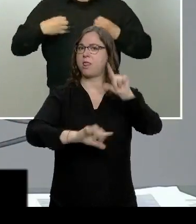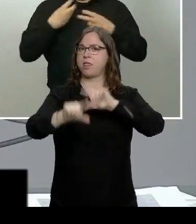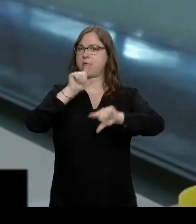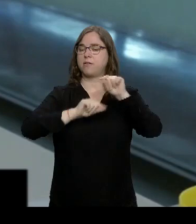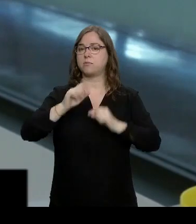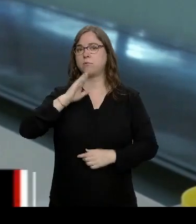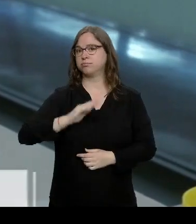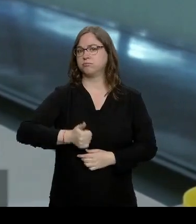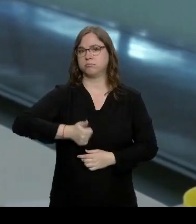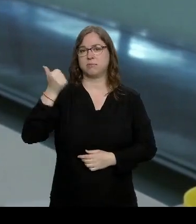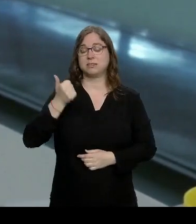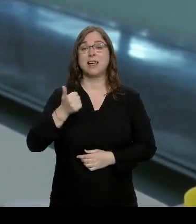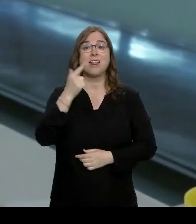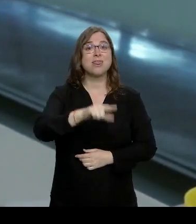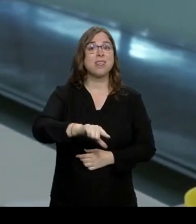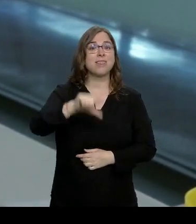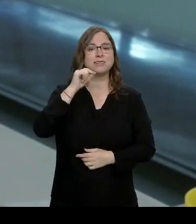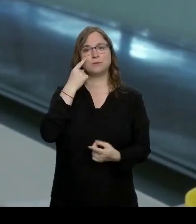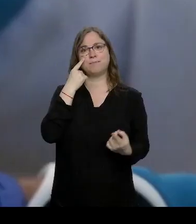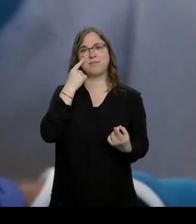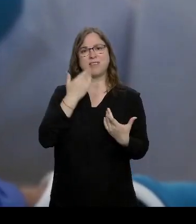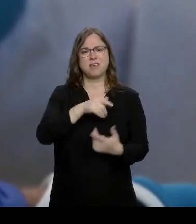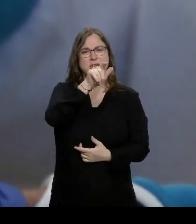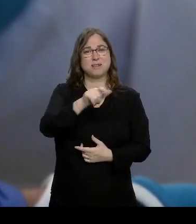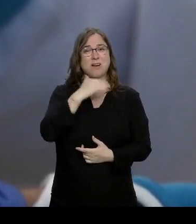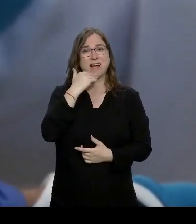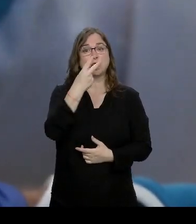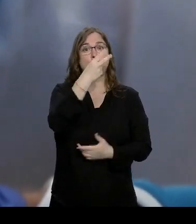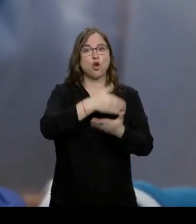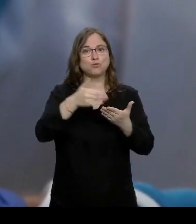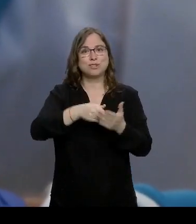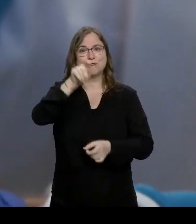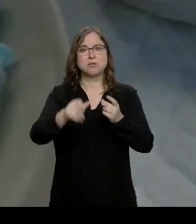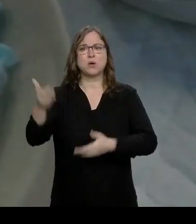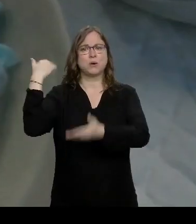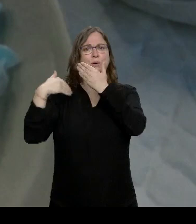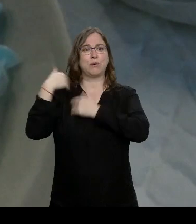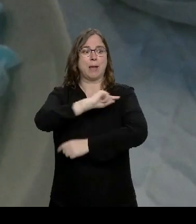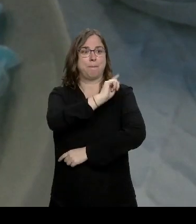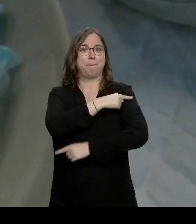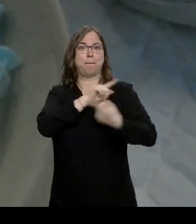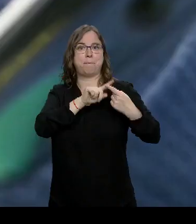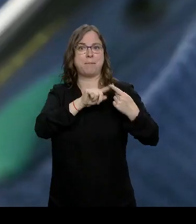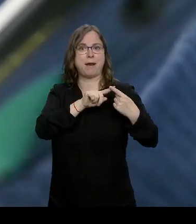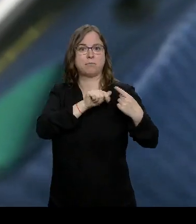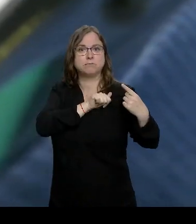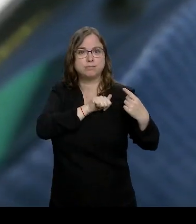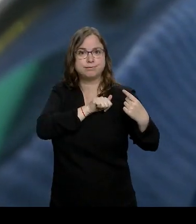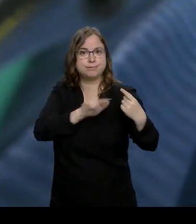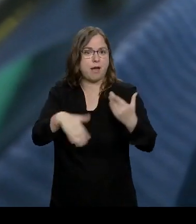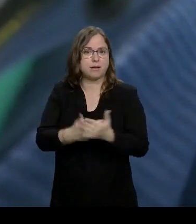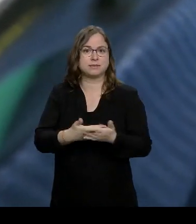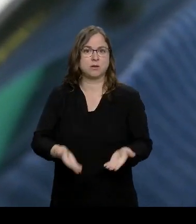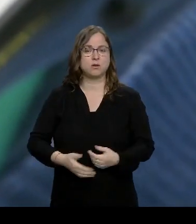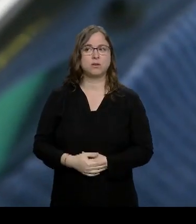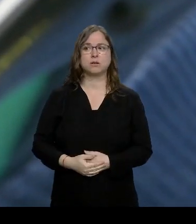más adecuada. Una decisión de la que están pendientes los cerca de 2 millones de españoles que hace semanas recibieron el primer pinchazo de esta vacuna.